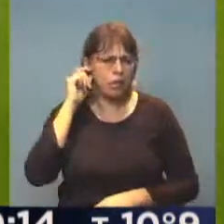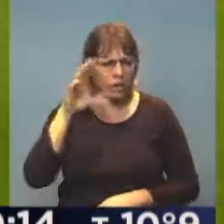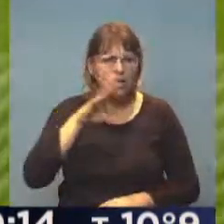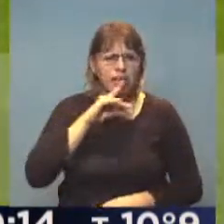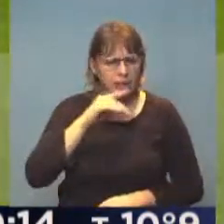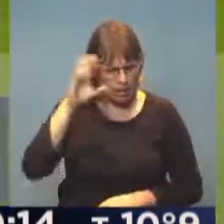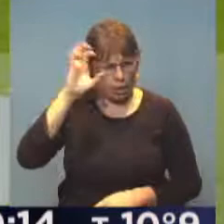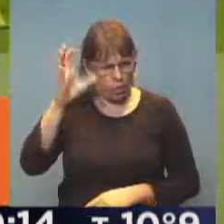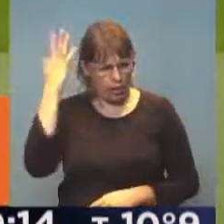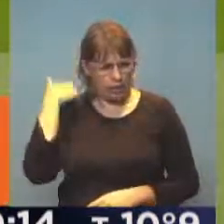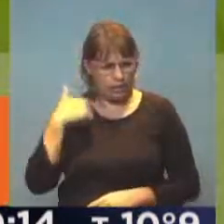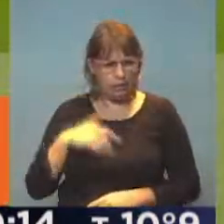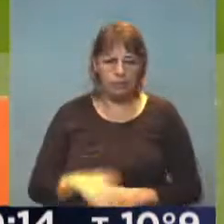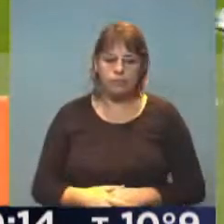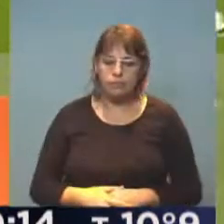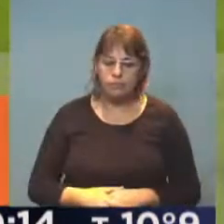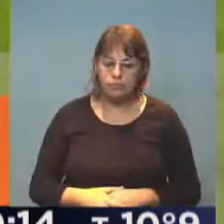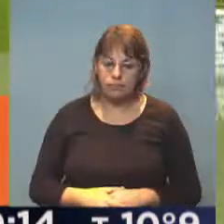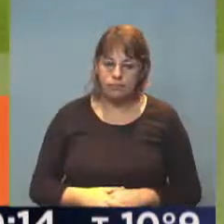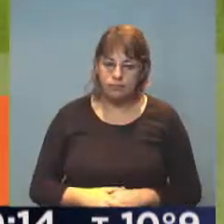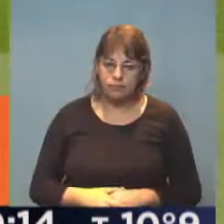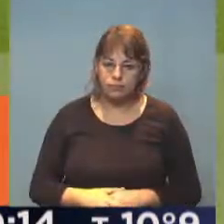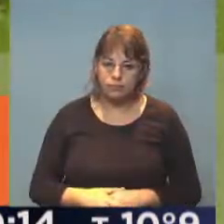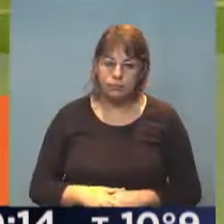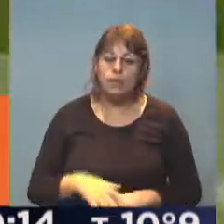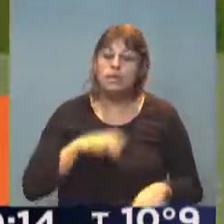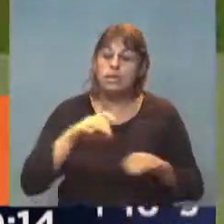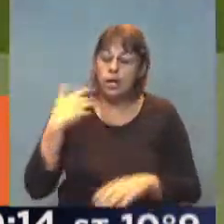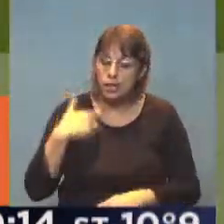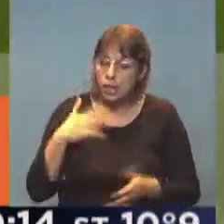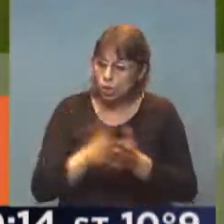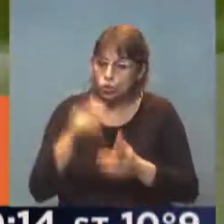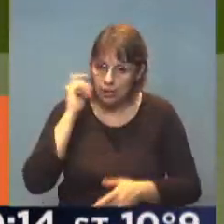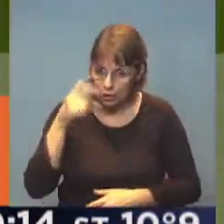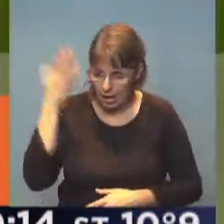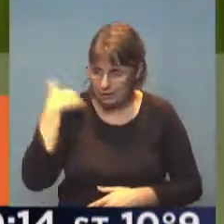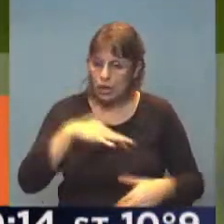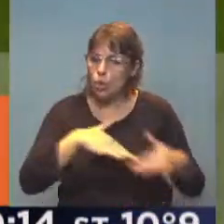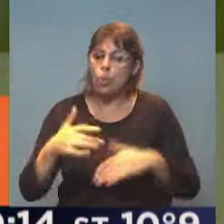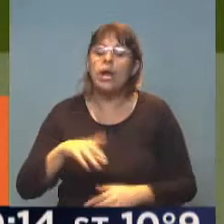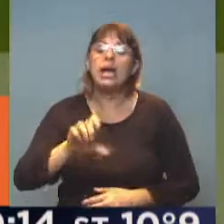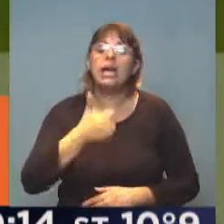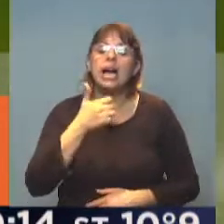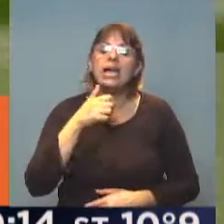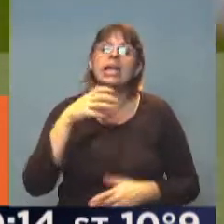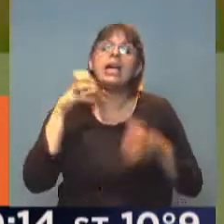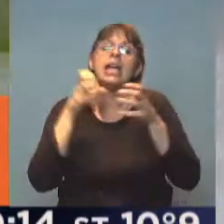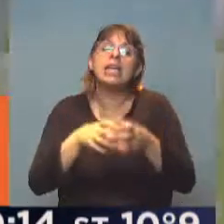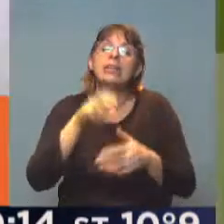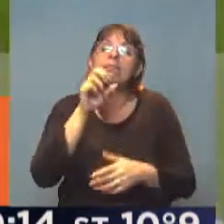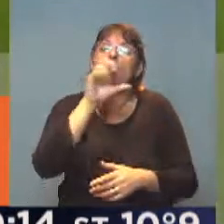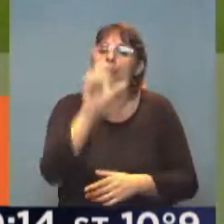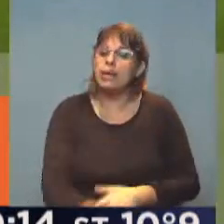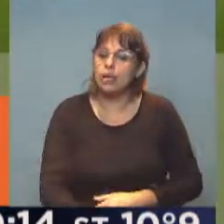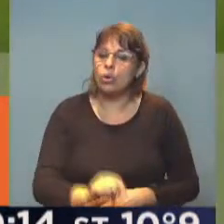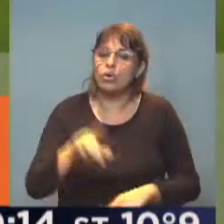¿recuerdan ustedes? Bueno, y ganó el equipo patagónico. Brown, el del gatito